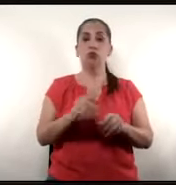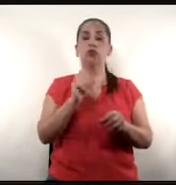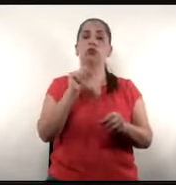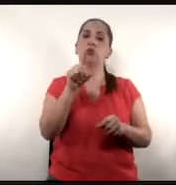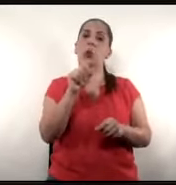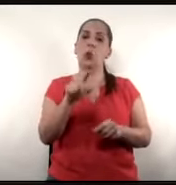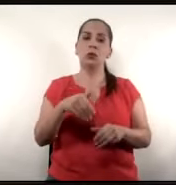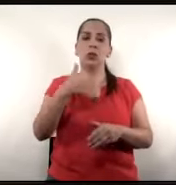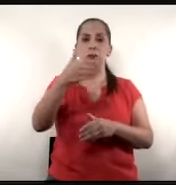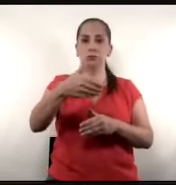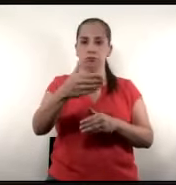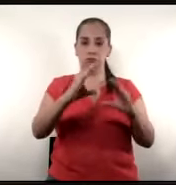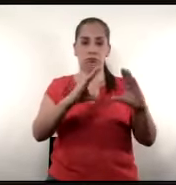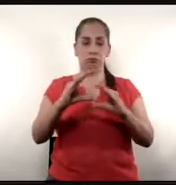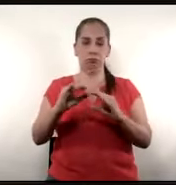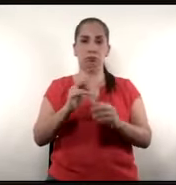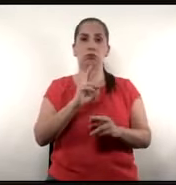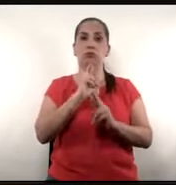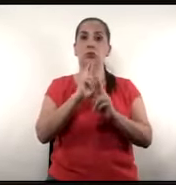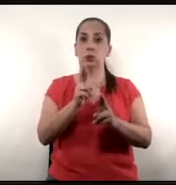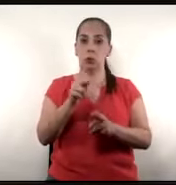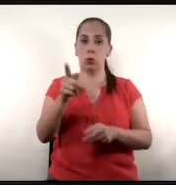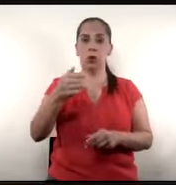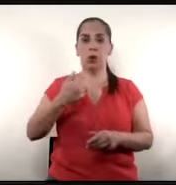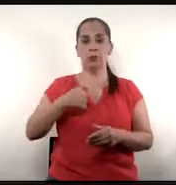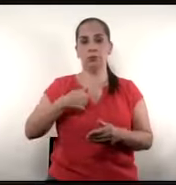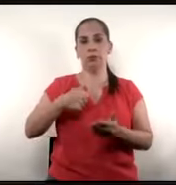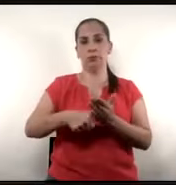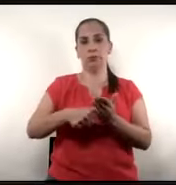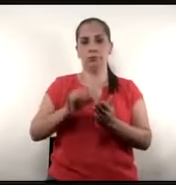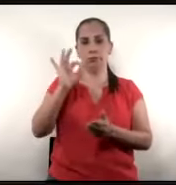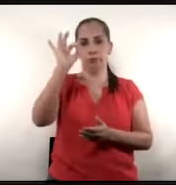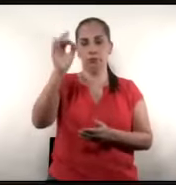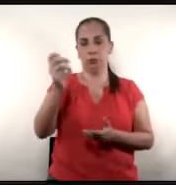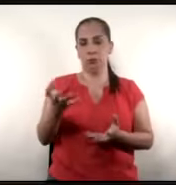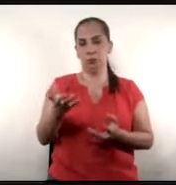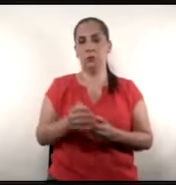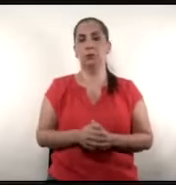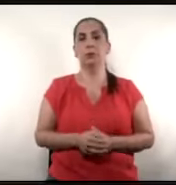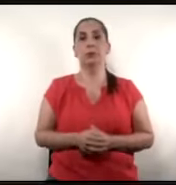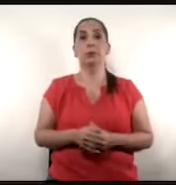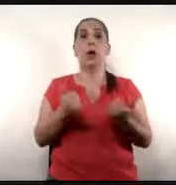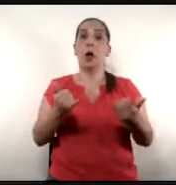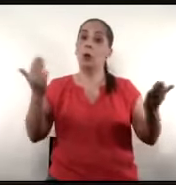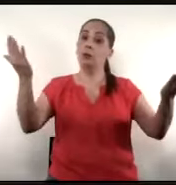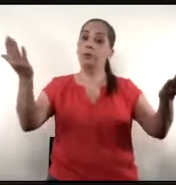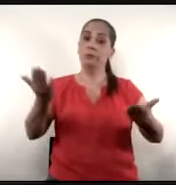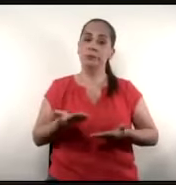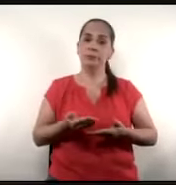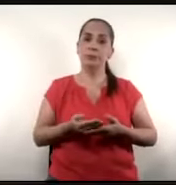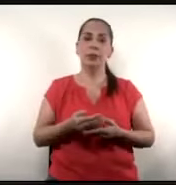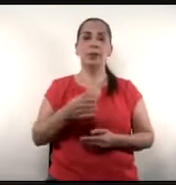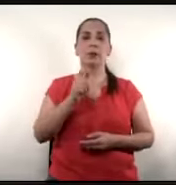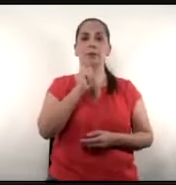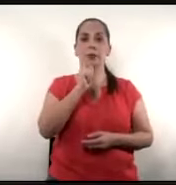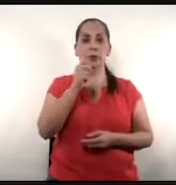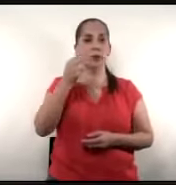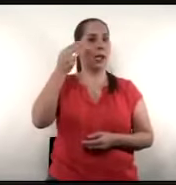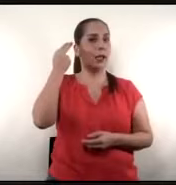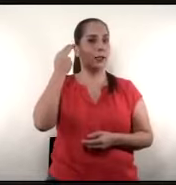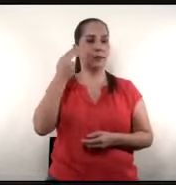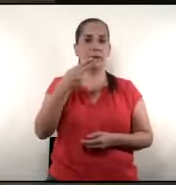justamente contestadas por dicho candidato presidencial. Y pues sin más preámbulo, le doy la bienvenida al señor Henry